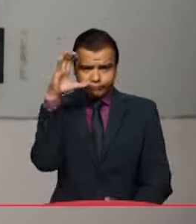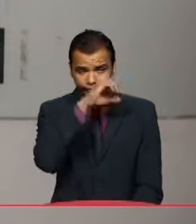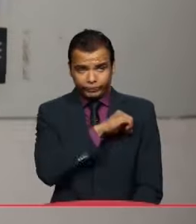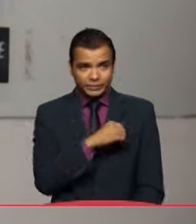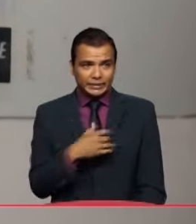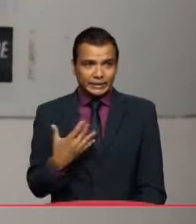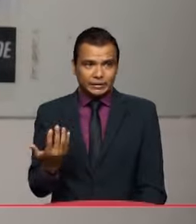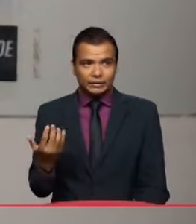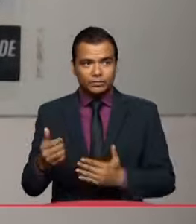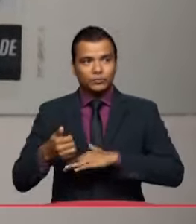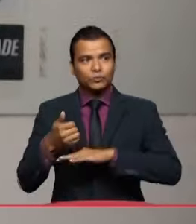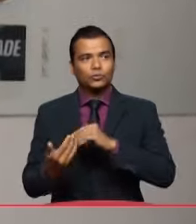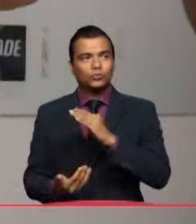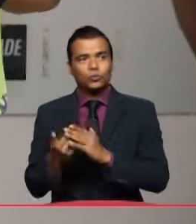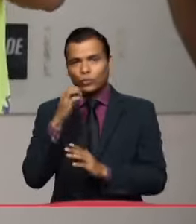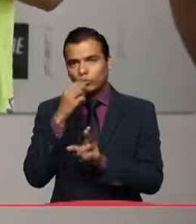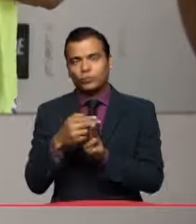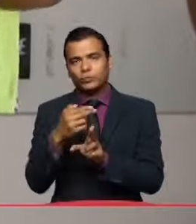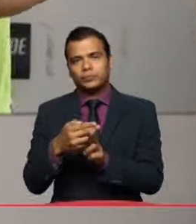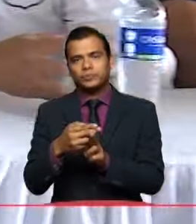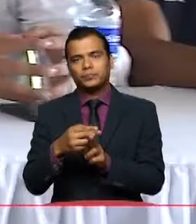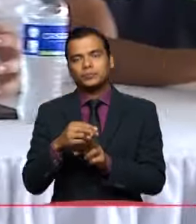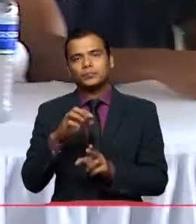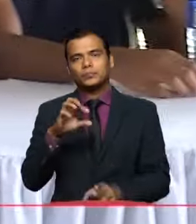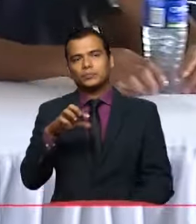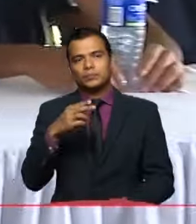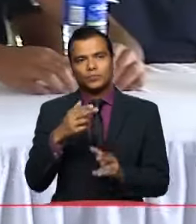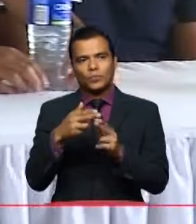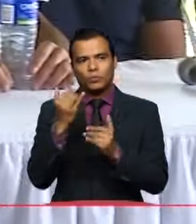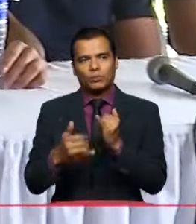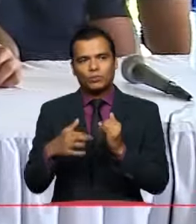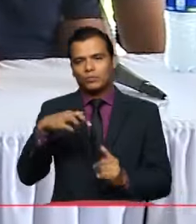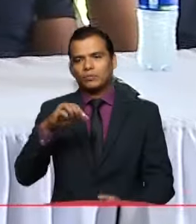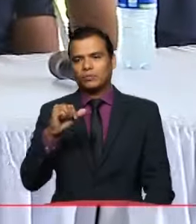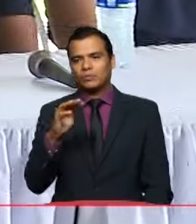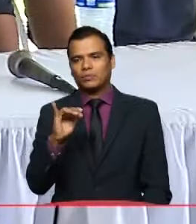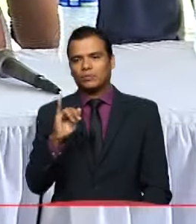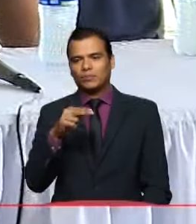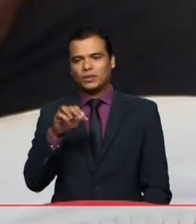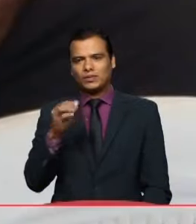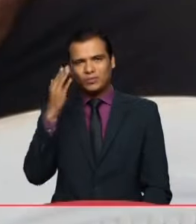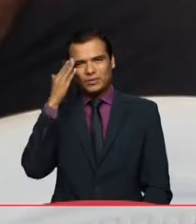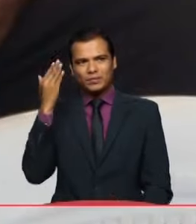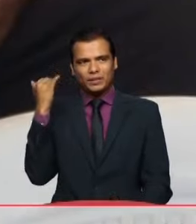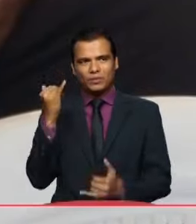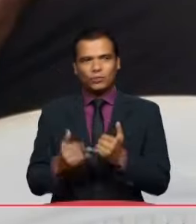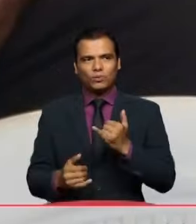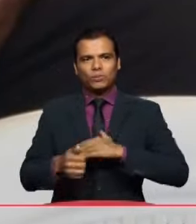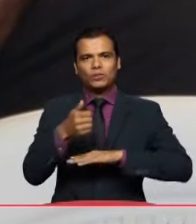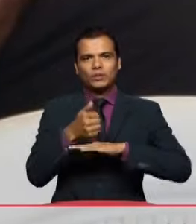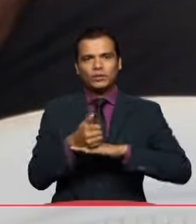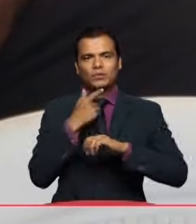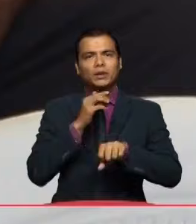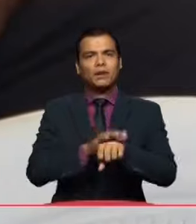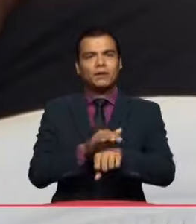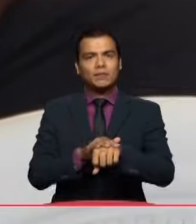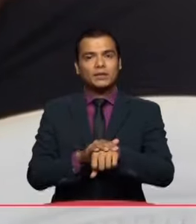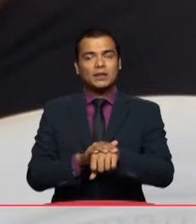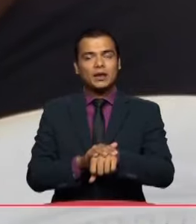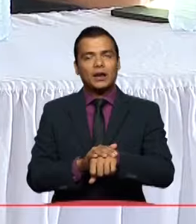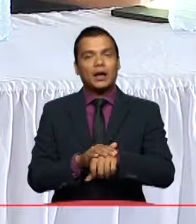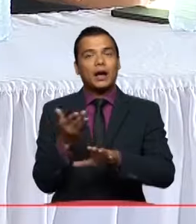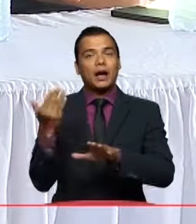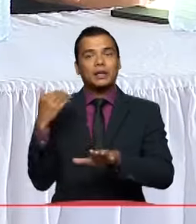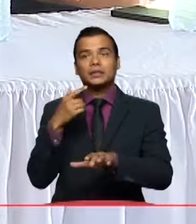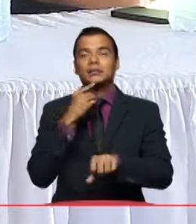tocó asumir la dirección técnica desde la intempestiva salida de Jaime de la Pava, quien unos días después de anunciar que se renovaría su contrato,